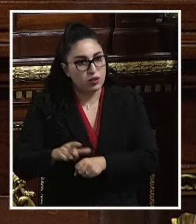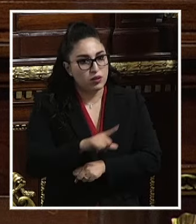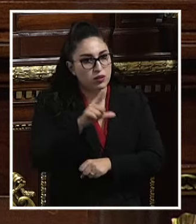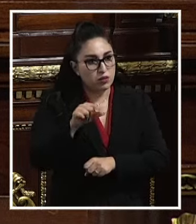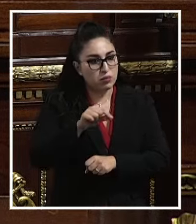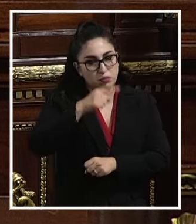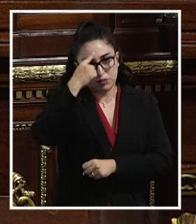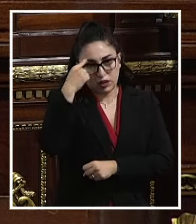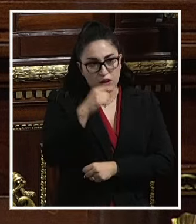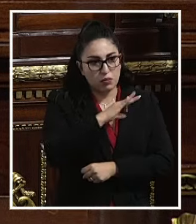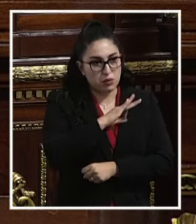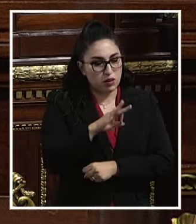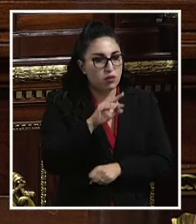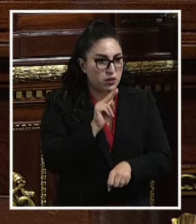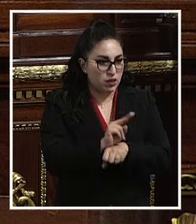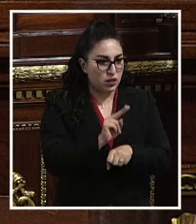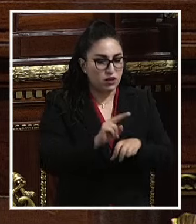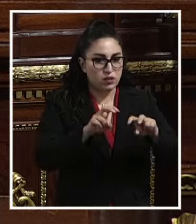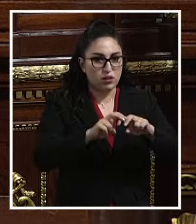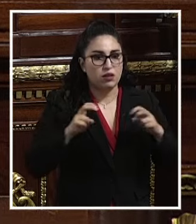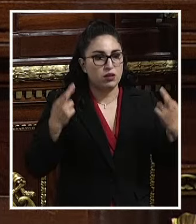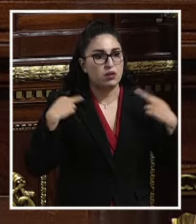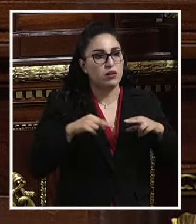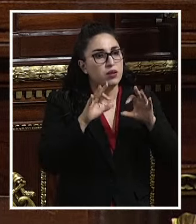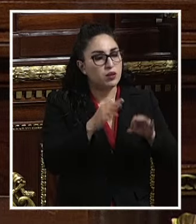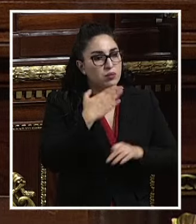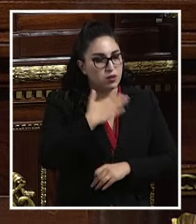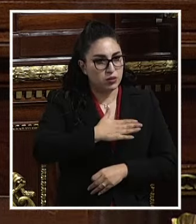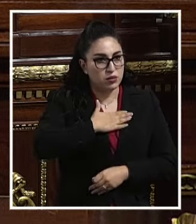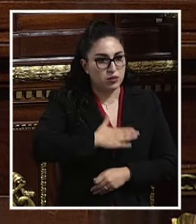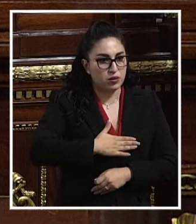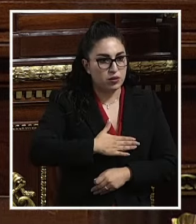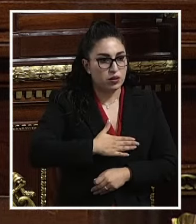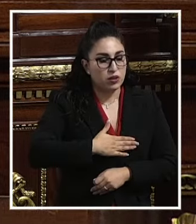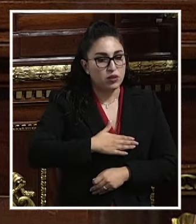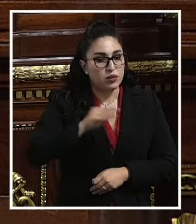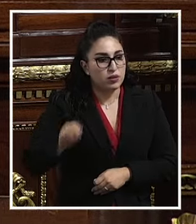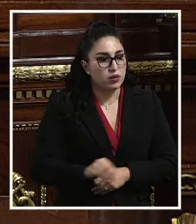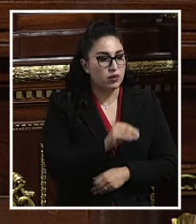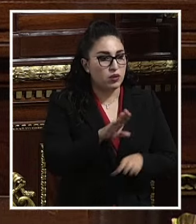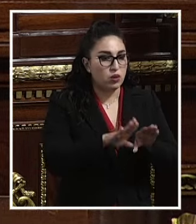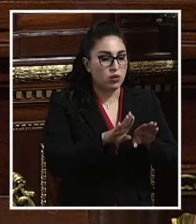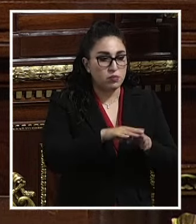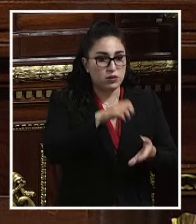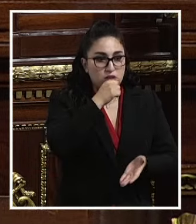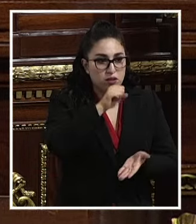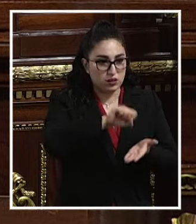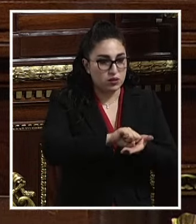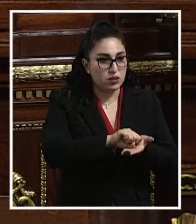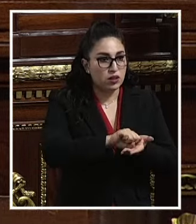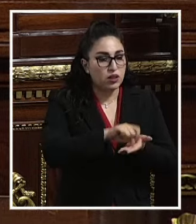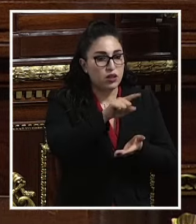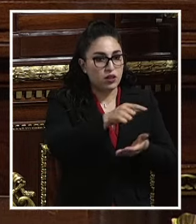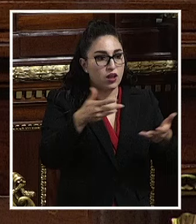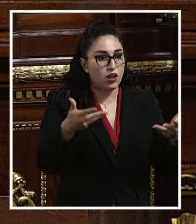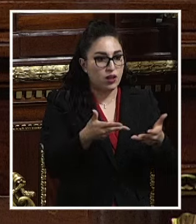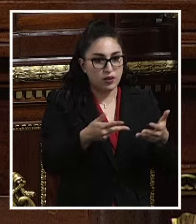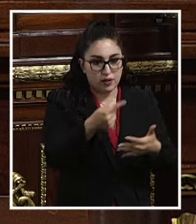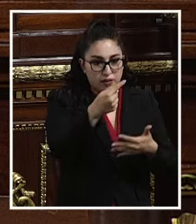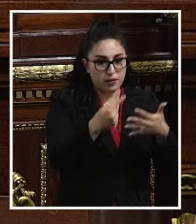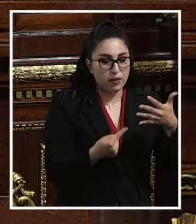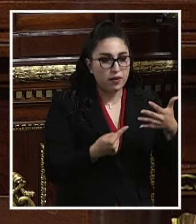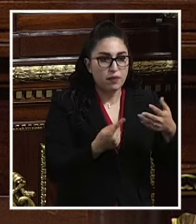de la conformación del Congreso. En calidad de secretarios, les asistirán los siguientes